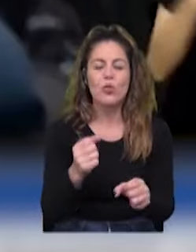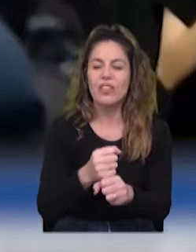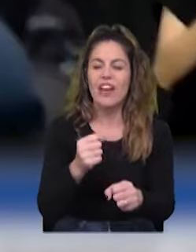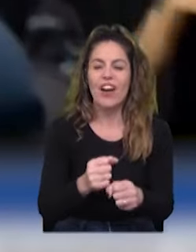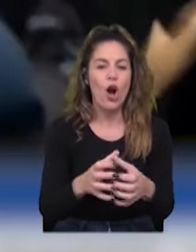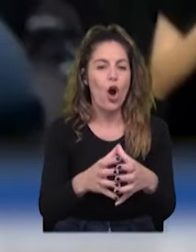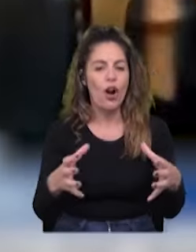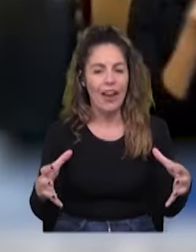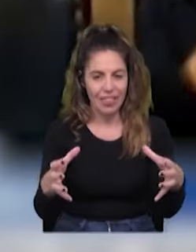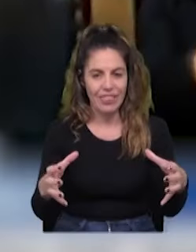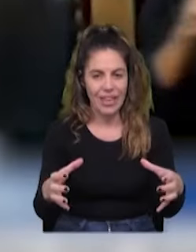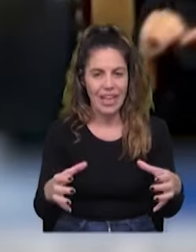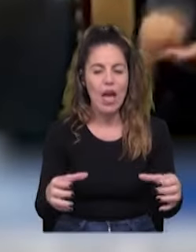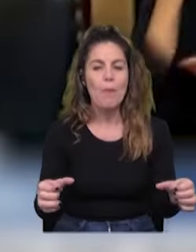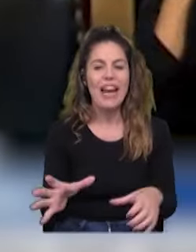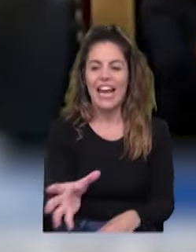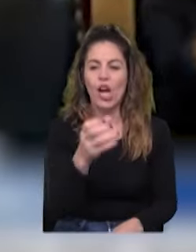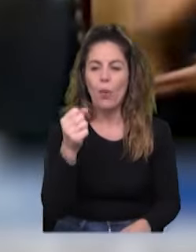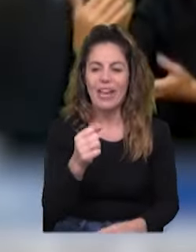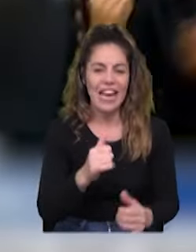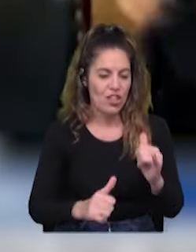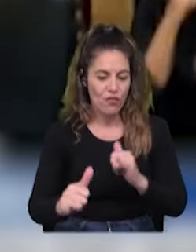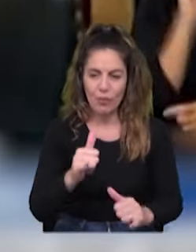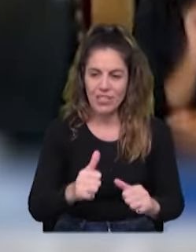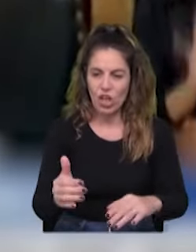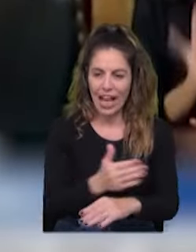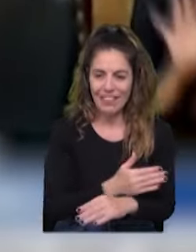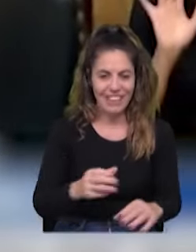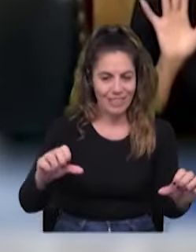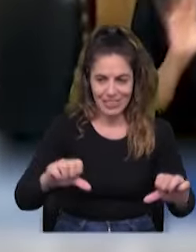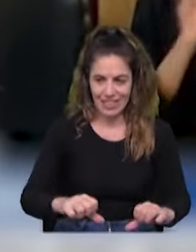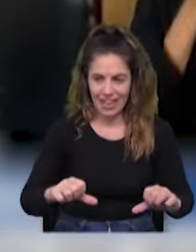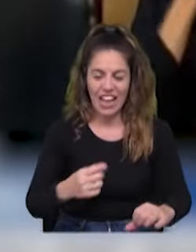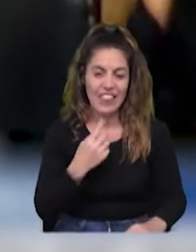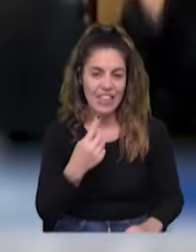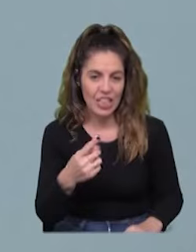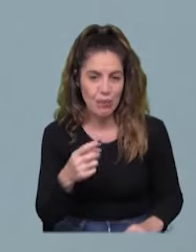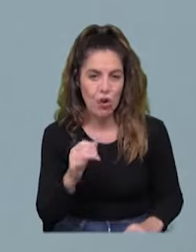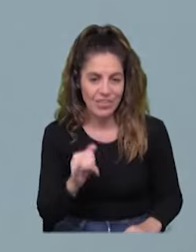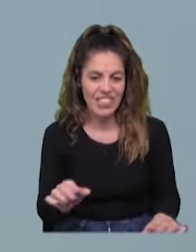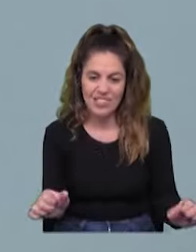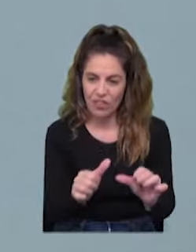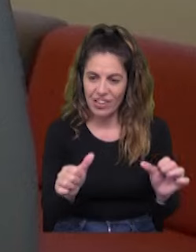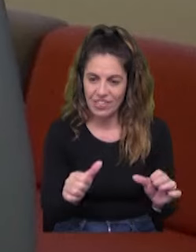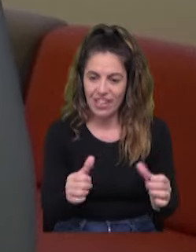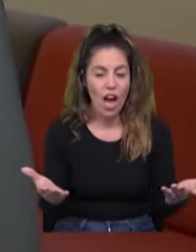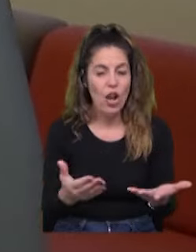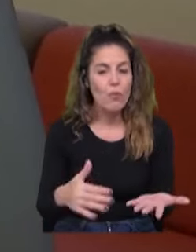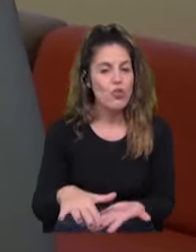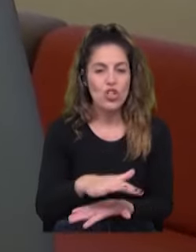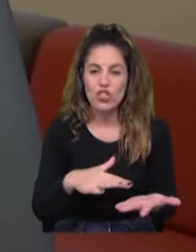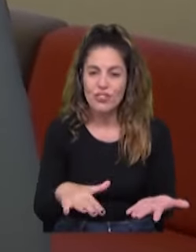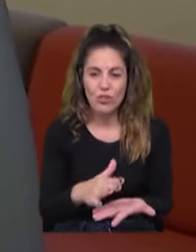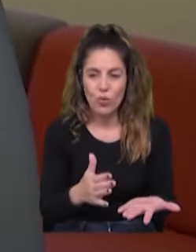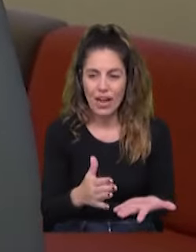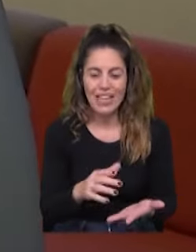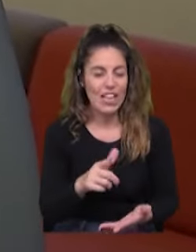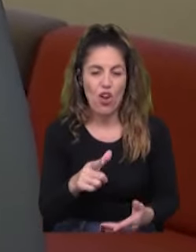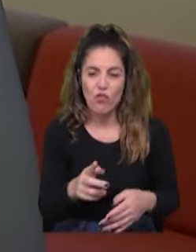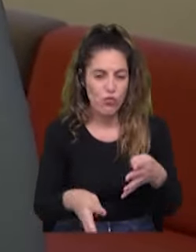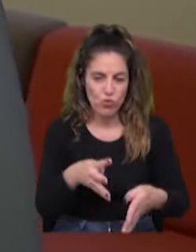desordenada para recuperar esta información antes de que se caiga dijimos que iba a pasar y está pasando que hay muchos sitios que están dejando de de